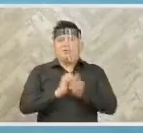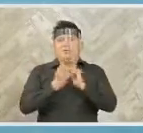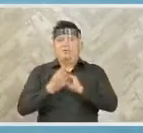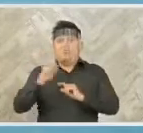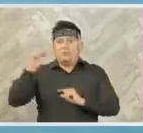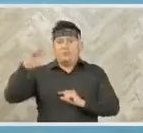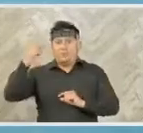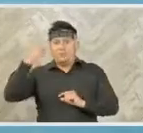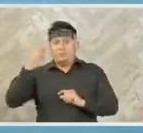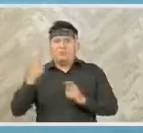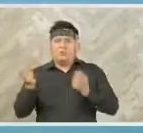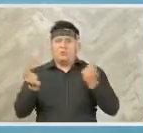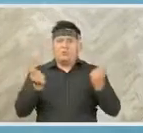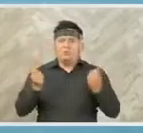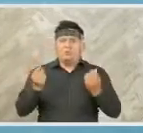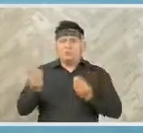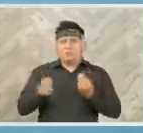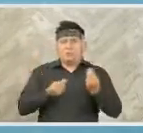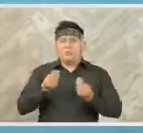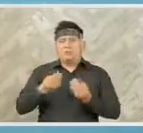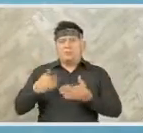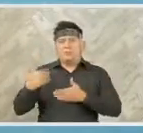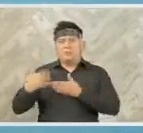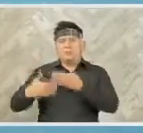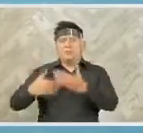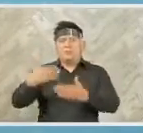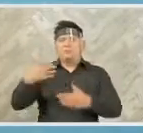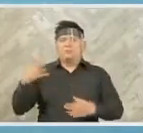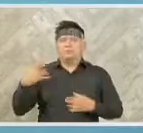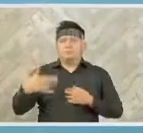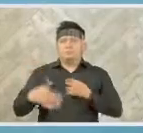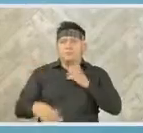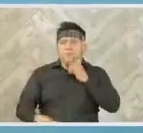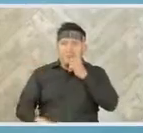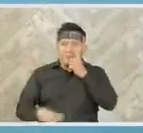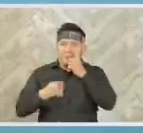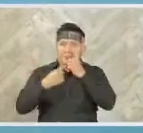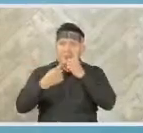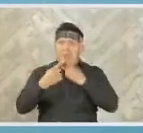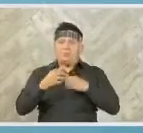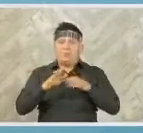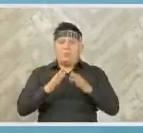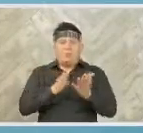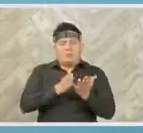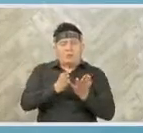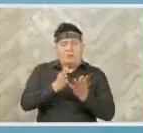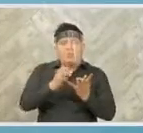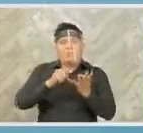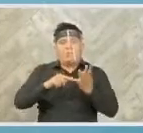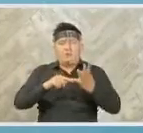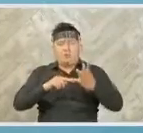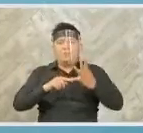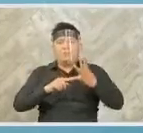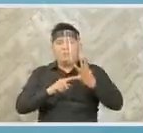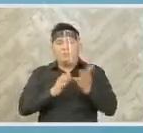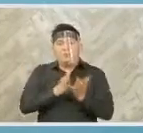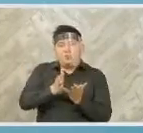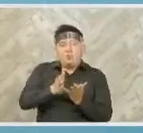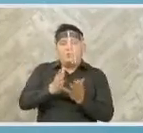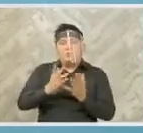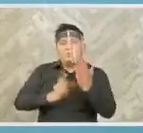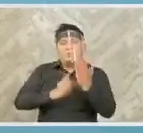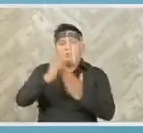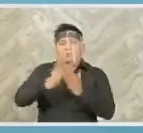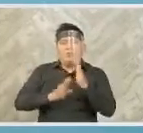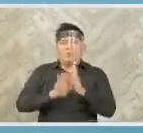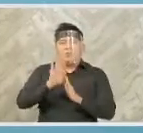gobiernos se vienen manejando o se vienen moviendo. El enfoque de seguridad nuestro, el enfoque de seguridad de esta línea, de la línea 4, el plan de desarrollo,